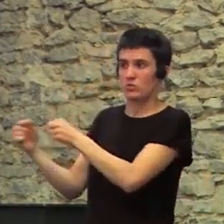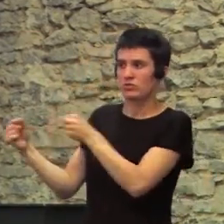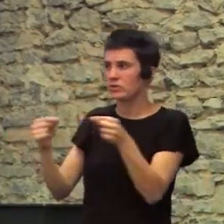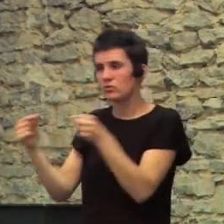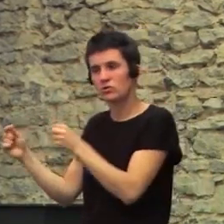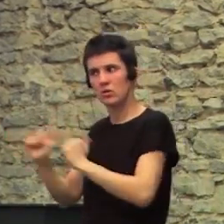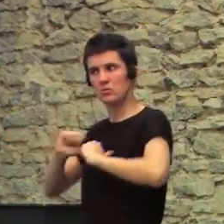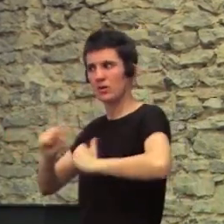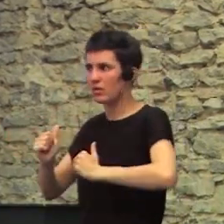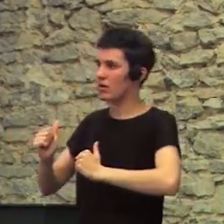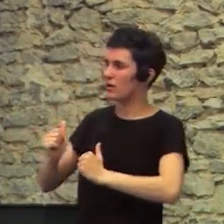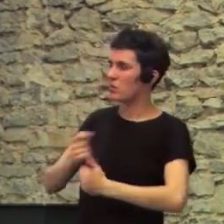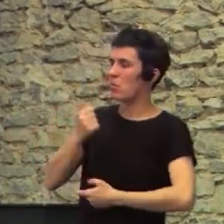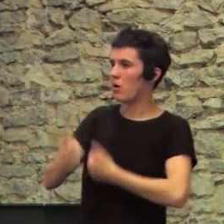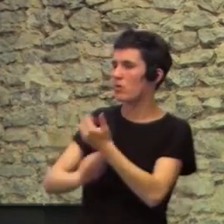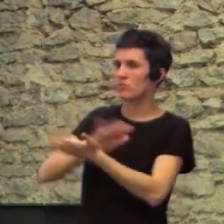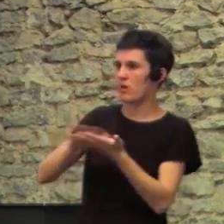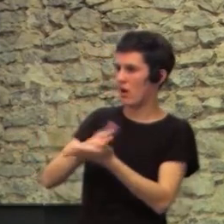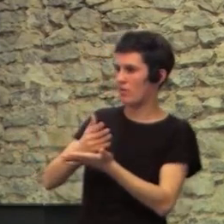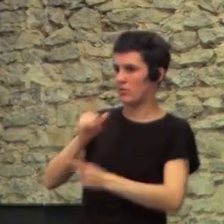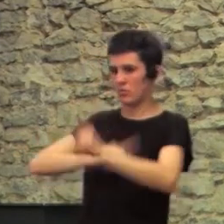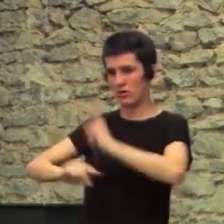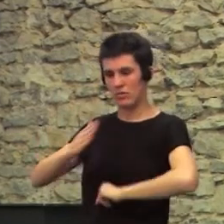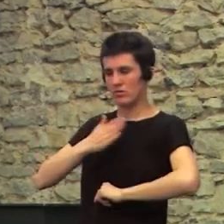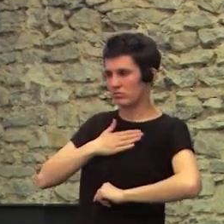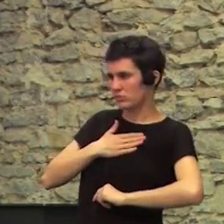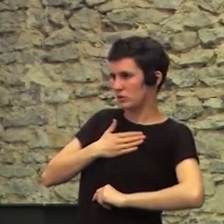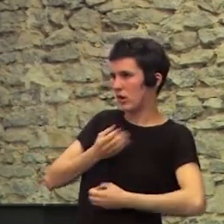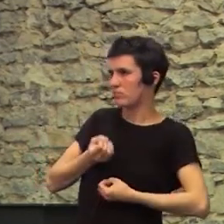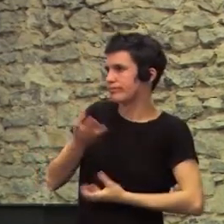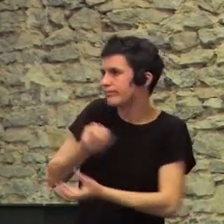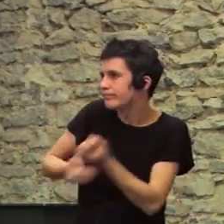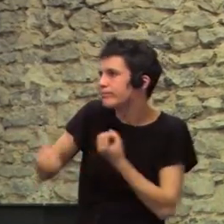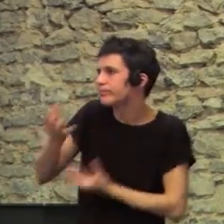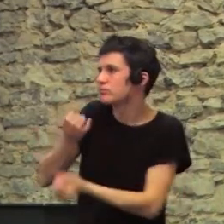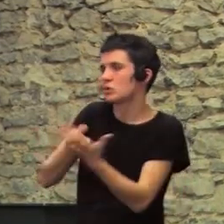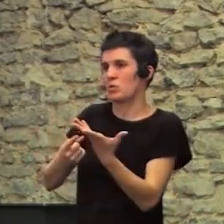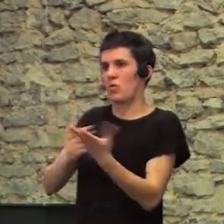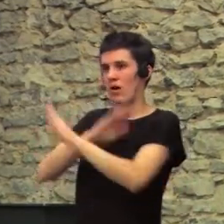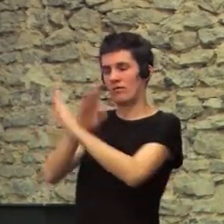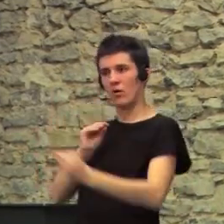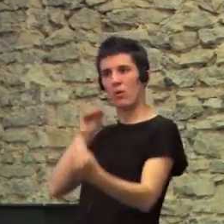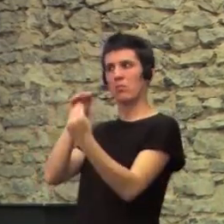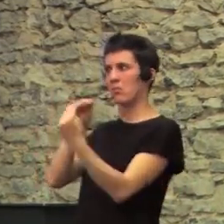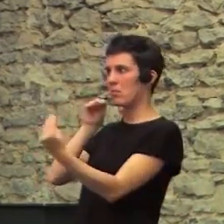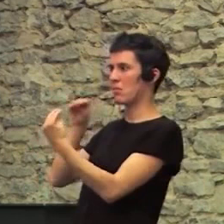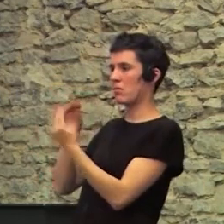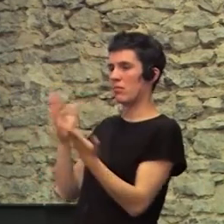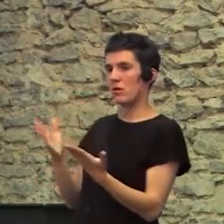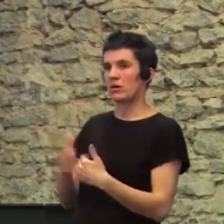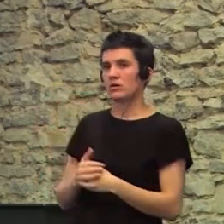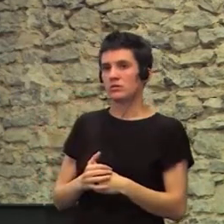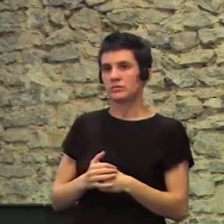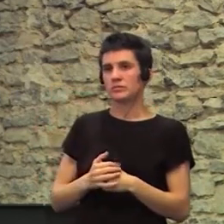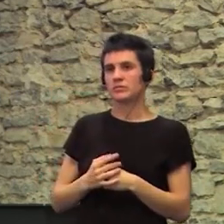repente, fueron conscientes, hablando de sus problemáticas, de todas las cuestiones y las cosas que les unían. Y ahí